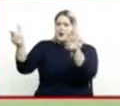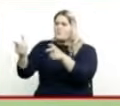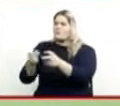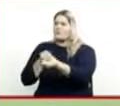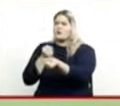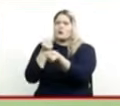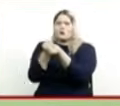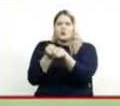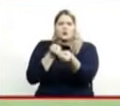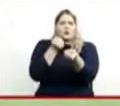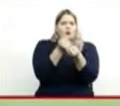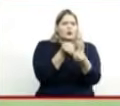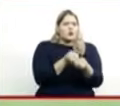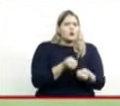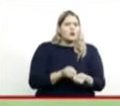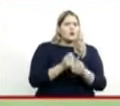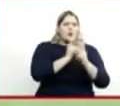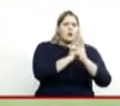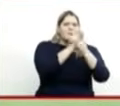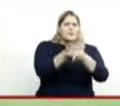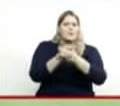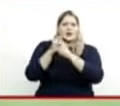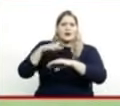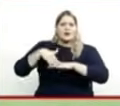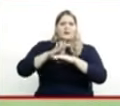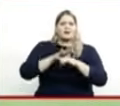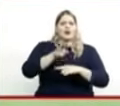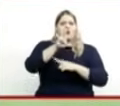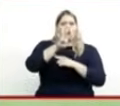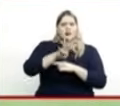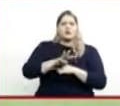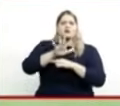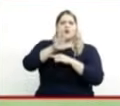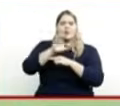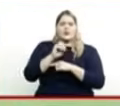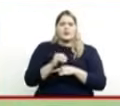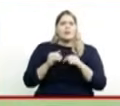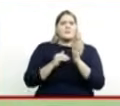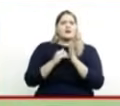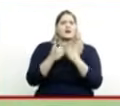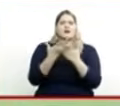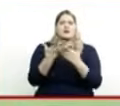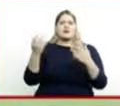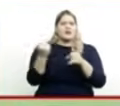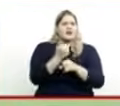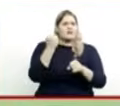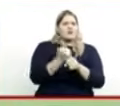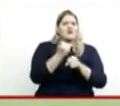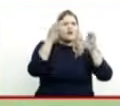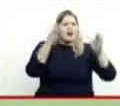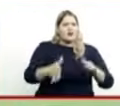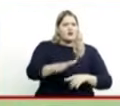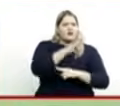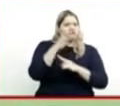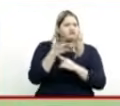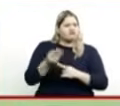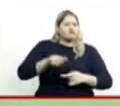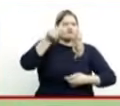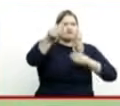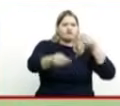alivio financiero. Y más de 450.000 productores agrícolas han recibido